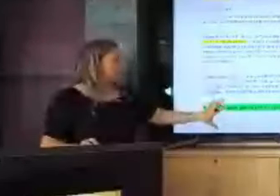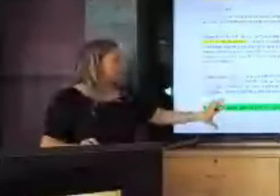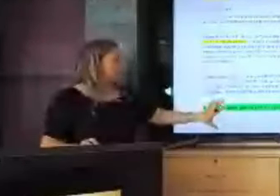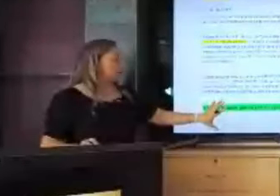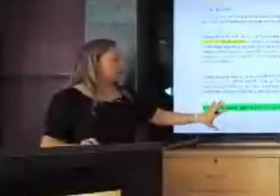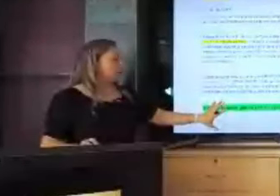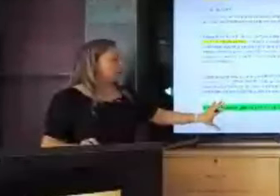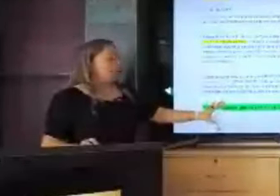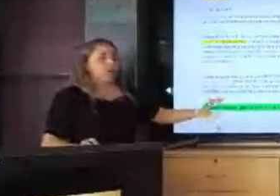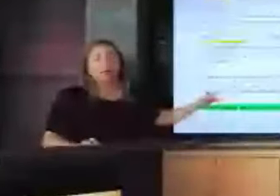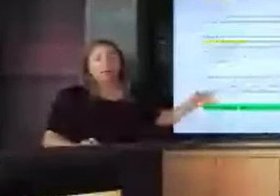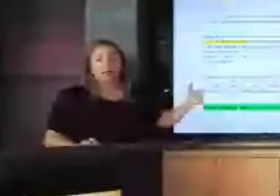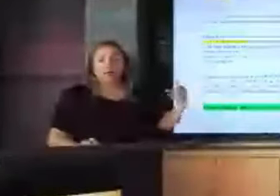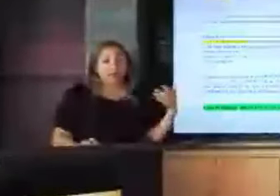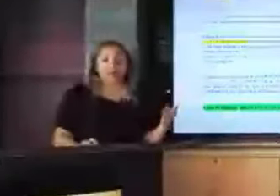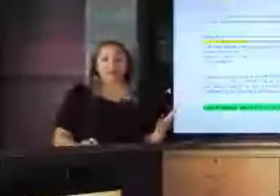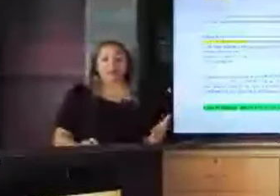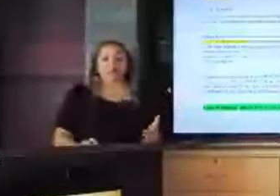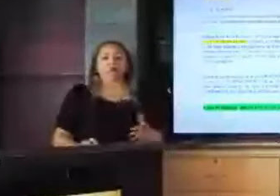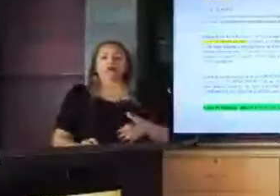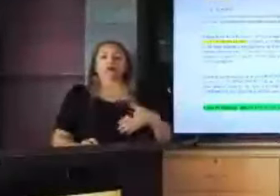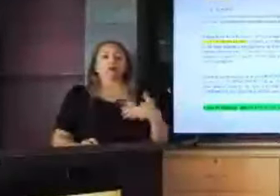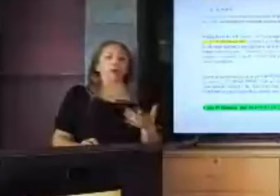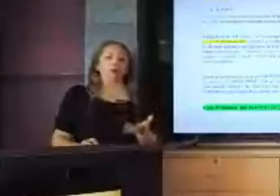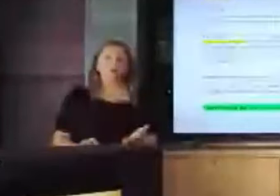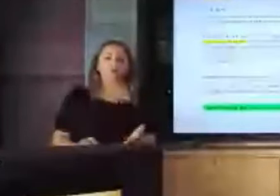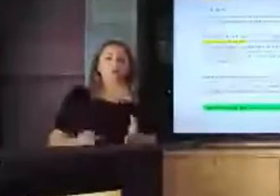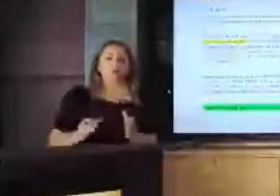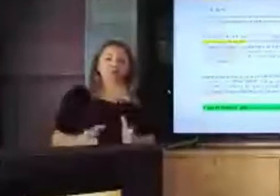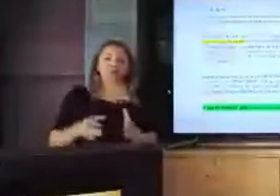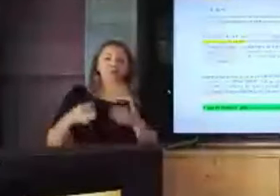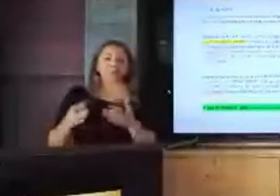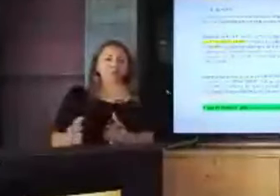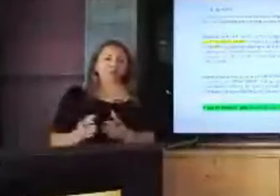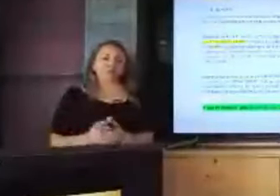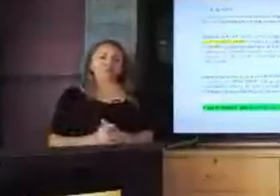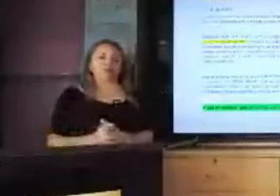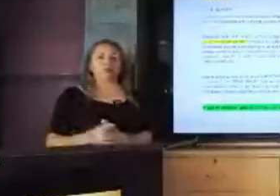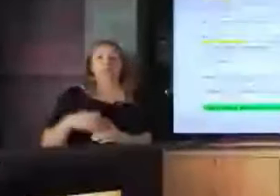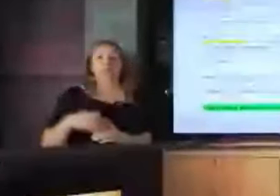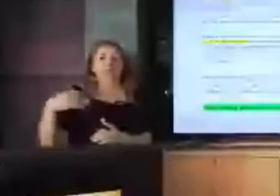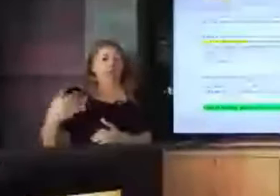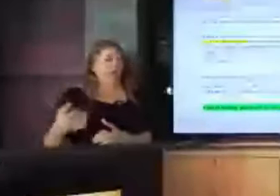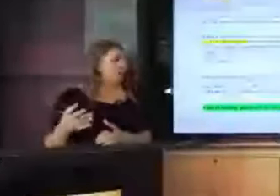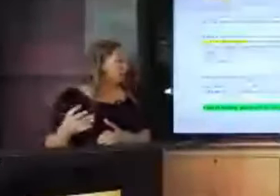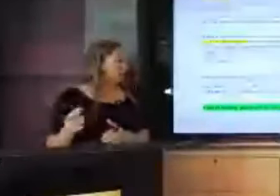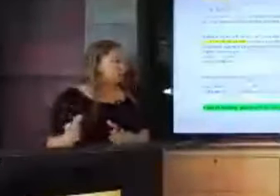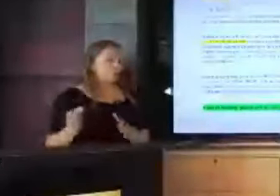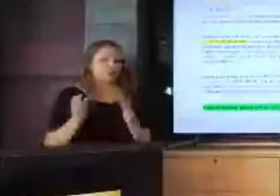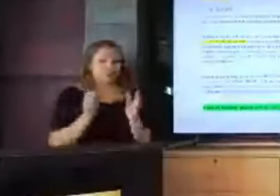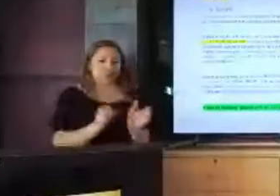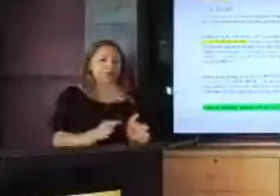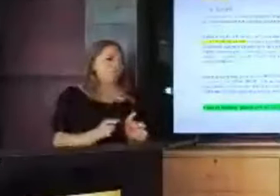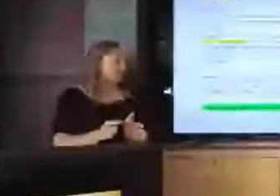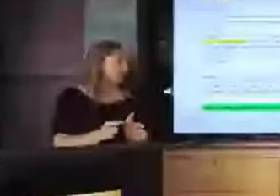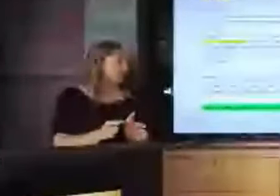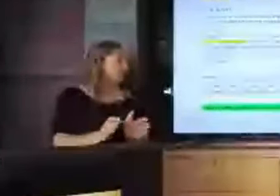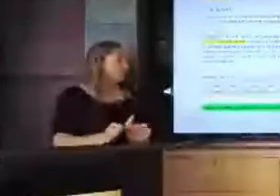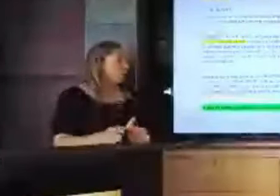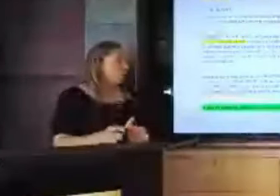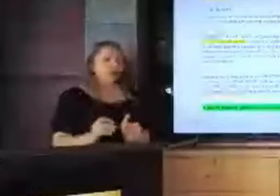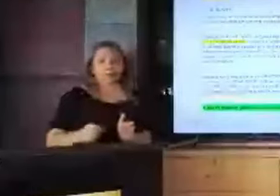daño patrimonial es bien sencillo, o se comprueba con documentos que sí se hizo y se gestionaron esos recursos y se gastaron